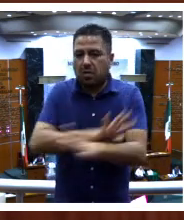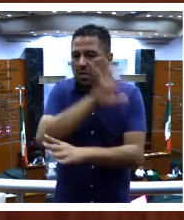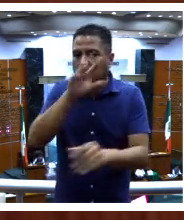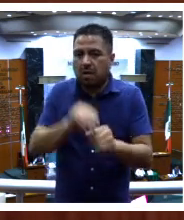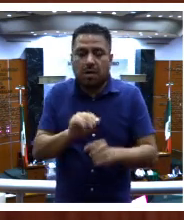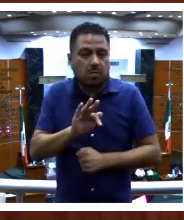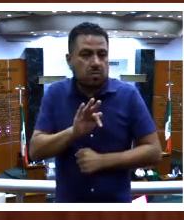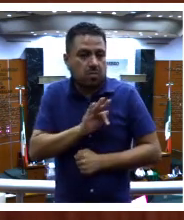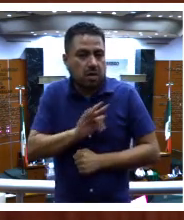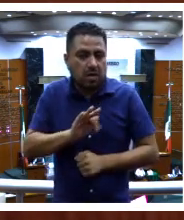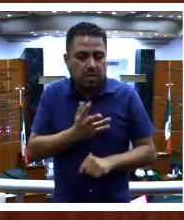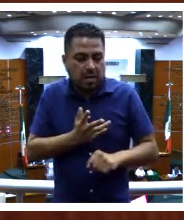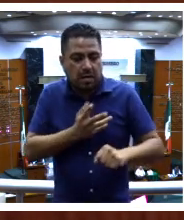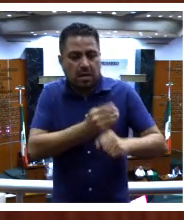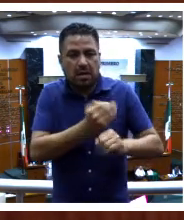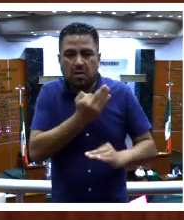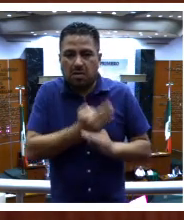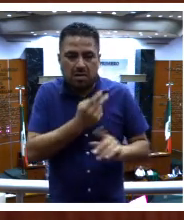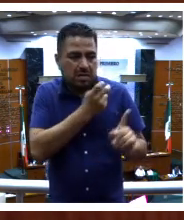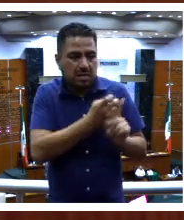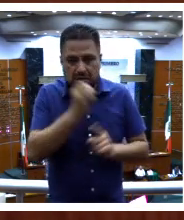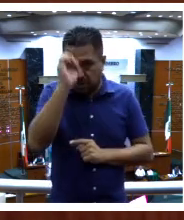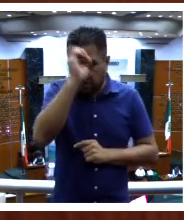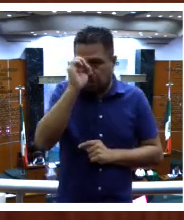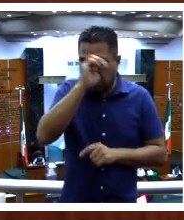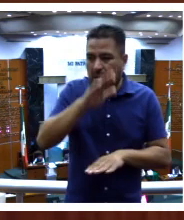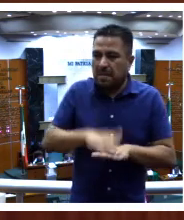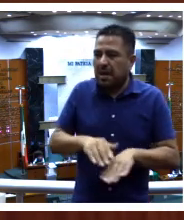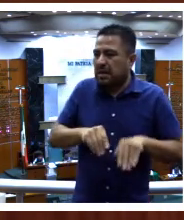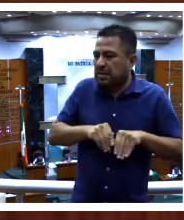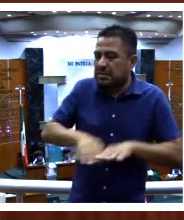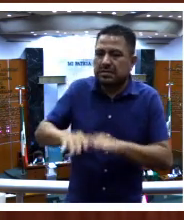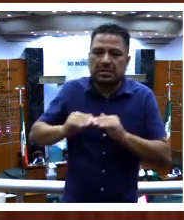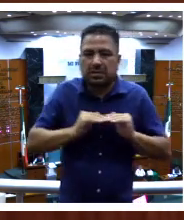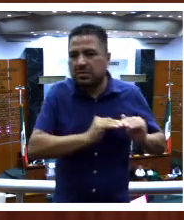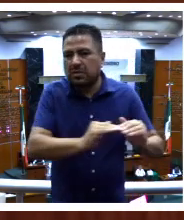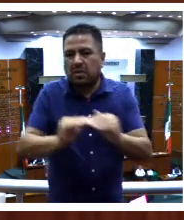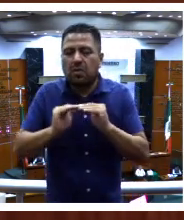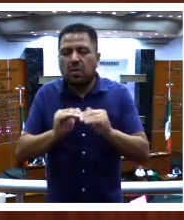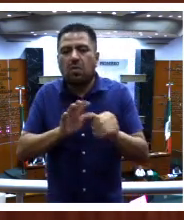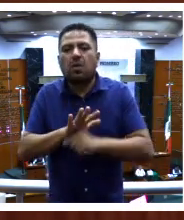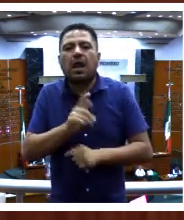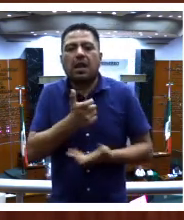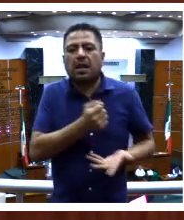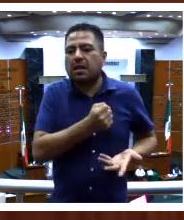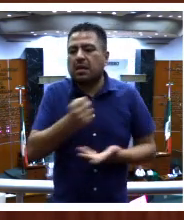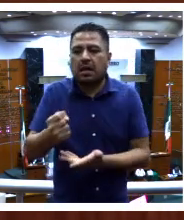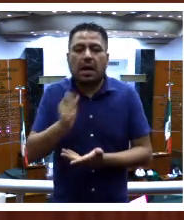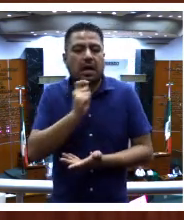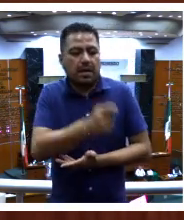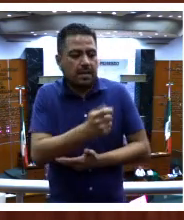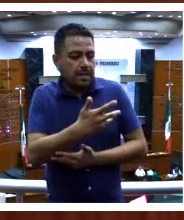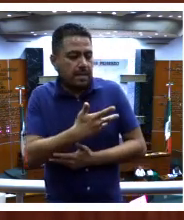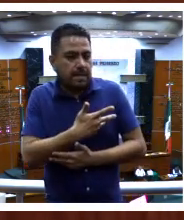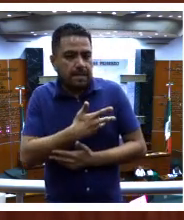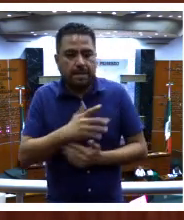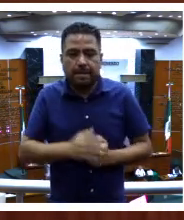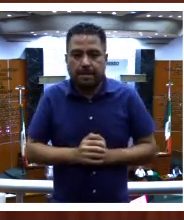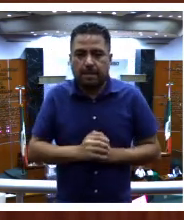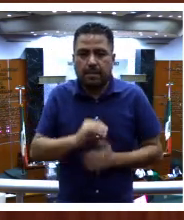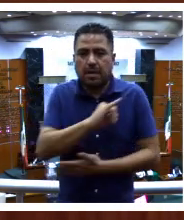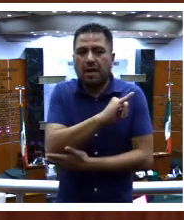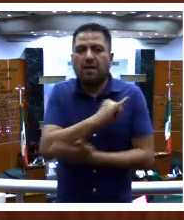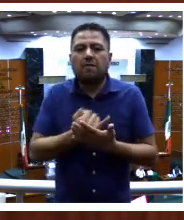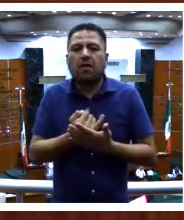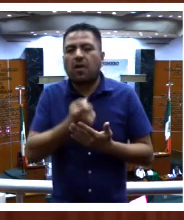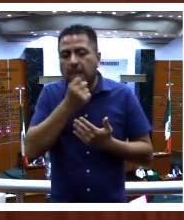¿es viable agregar este criterio para la distribución equitativa del recurso disponible? En el